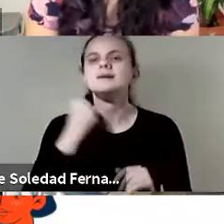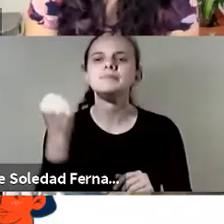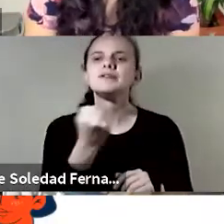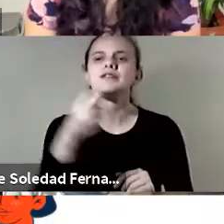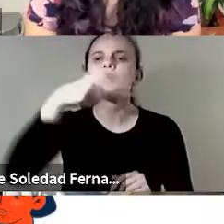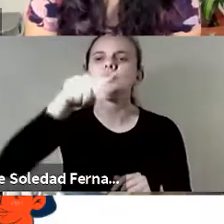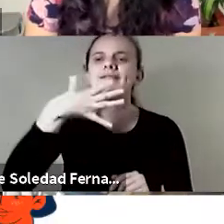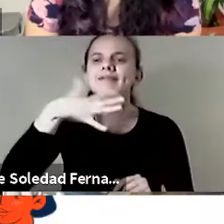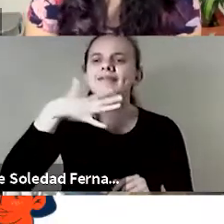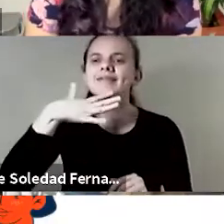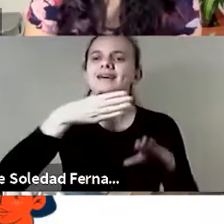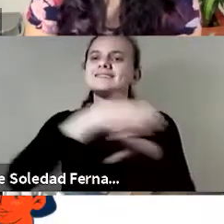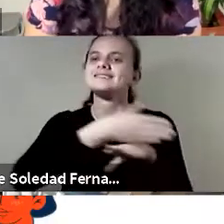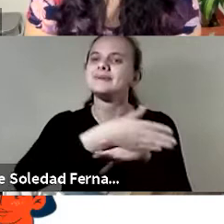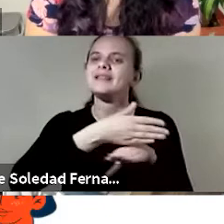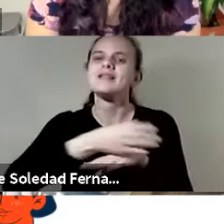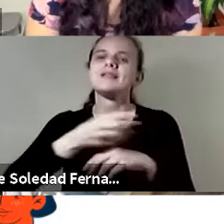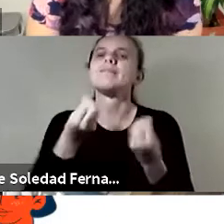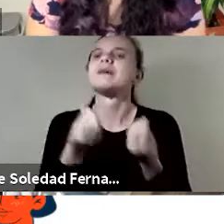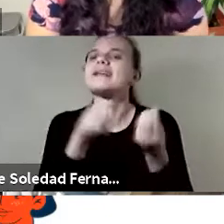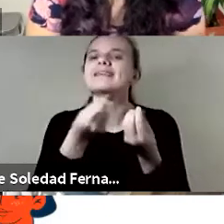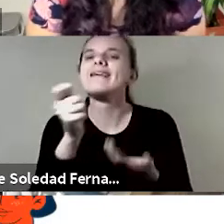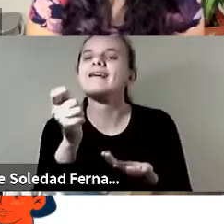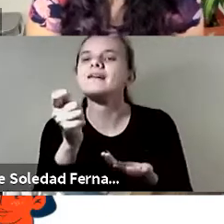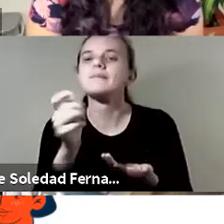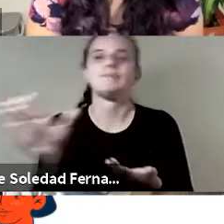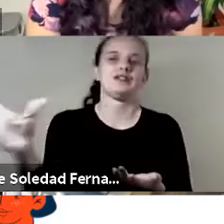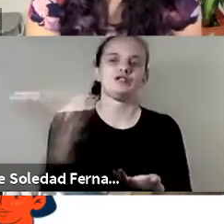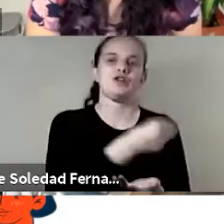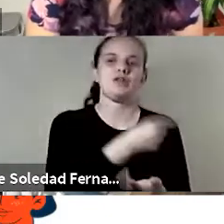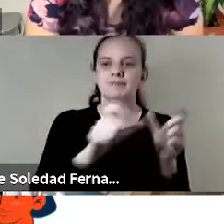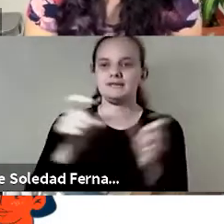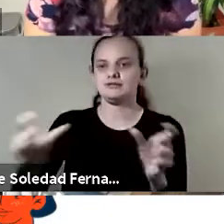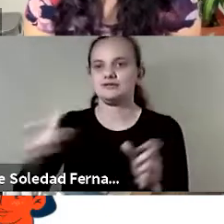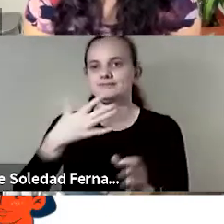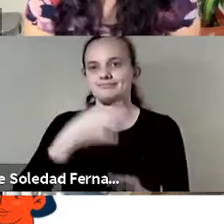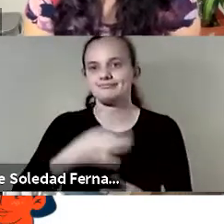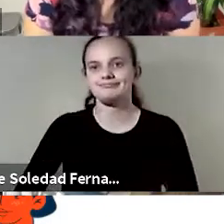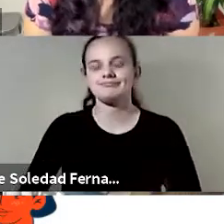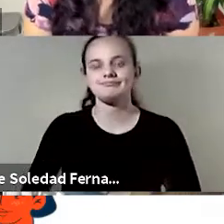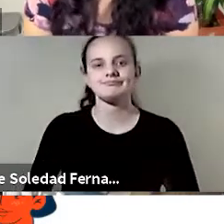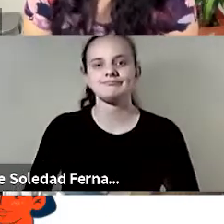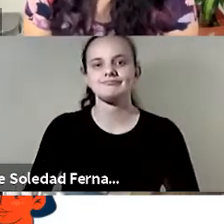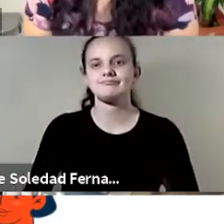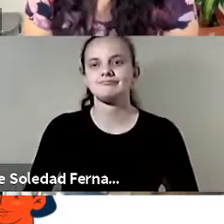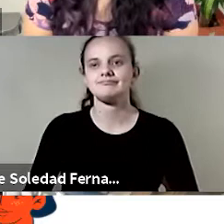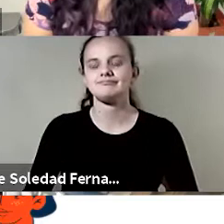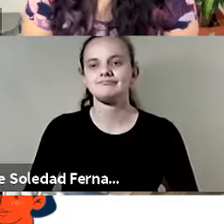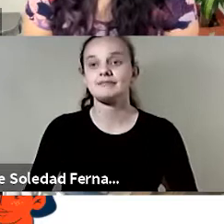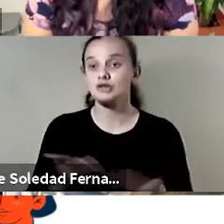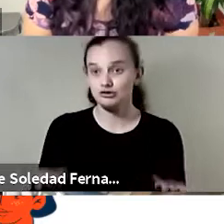encontrar en una situación de discapacidad. Entonces, por eso es súper importante que ustedes entiendan que la accesibilidad es para todas las